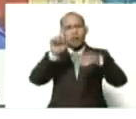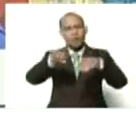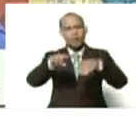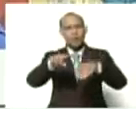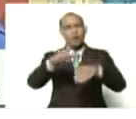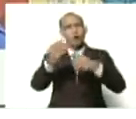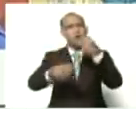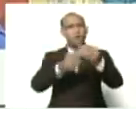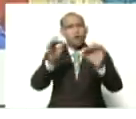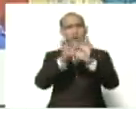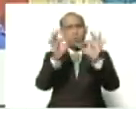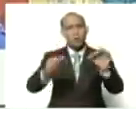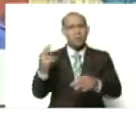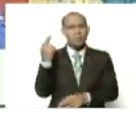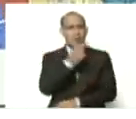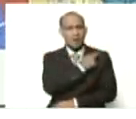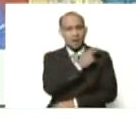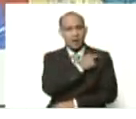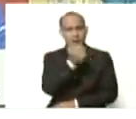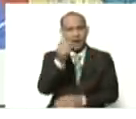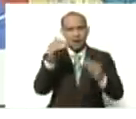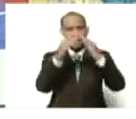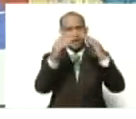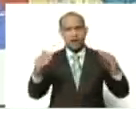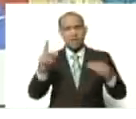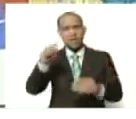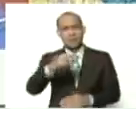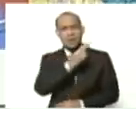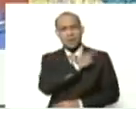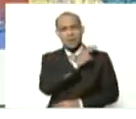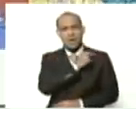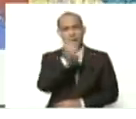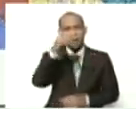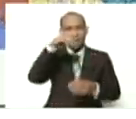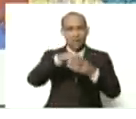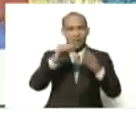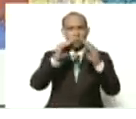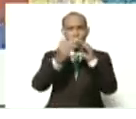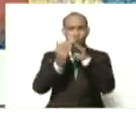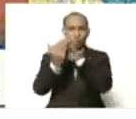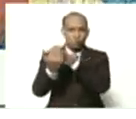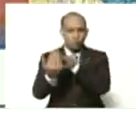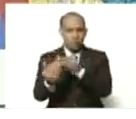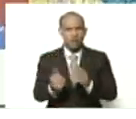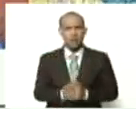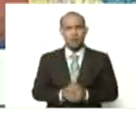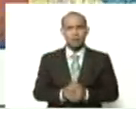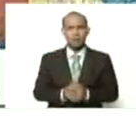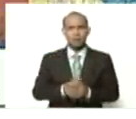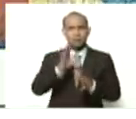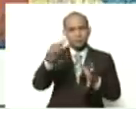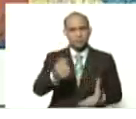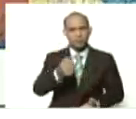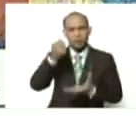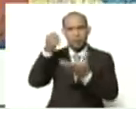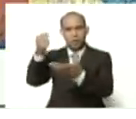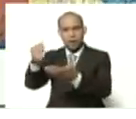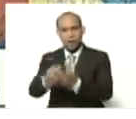hogar, buena jefa de hogar, sino como jefa de su comunidad, de su comuna, de su CLAP, de su